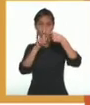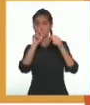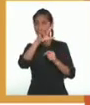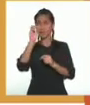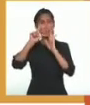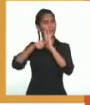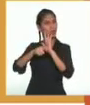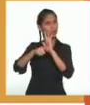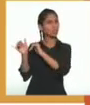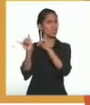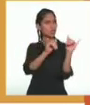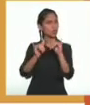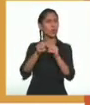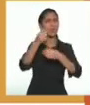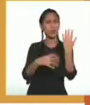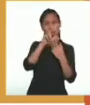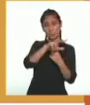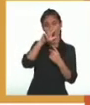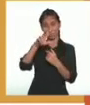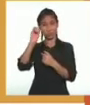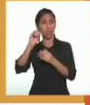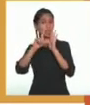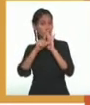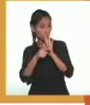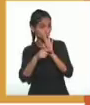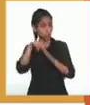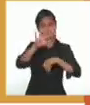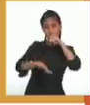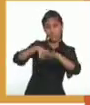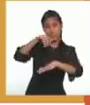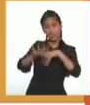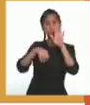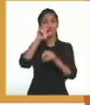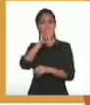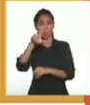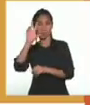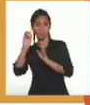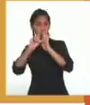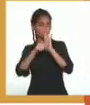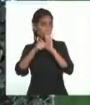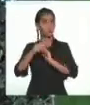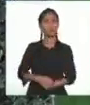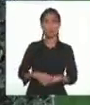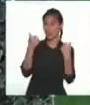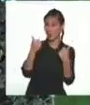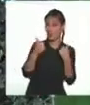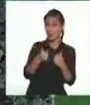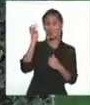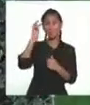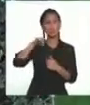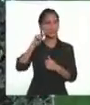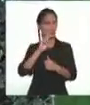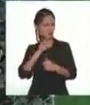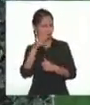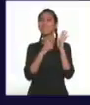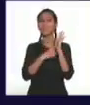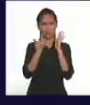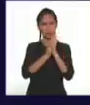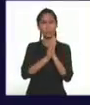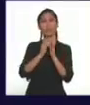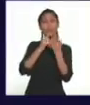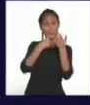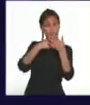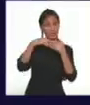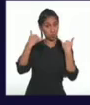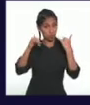30 minutos y da un total de 330. Caminaron 330 minutos. Muy bien, María, tu respuesta es correcta. Los elementos